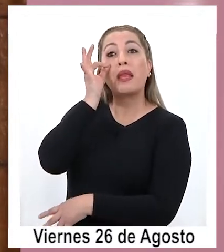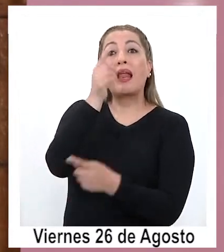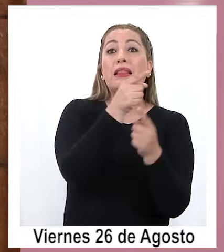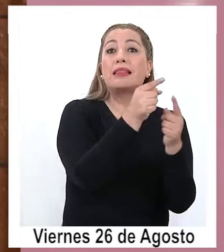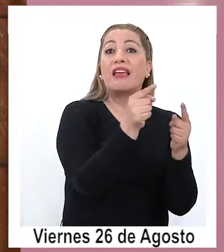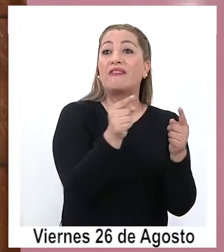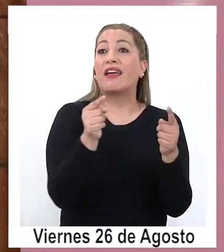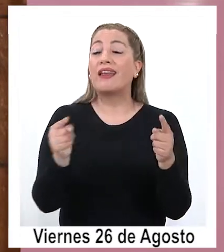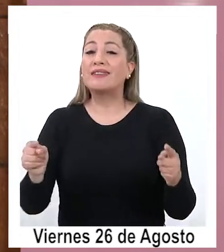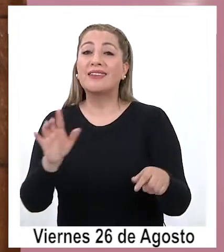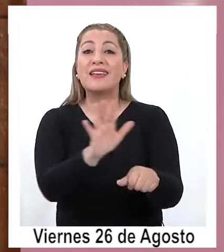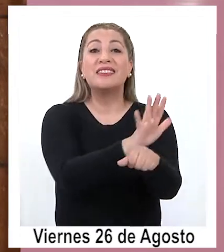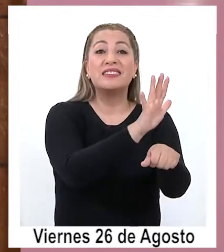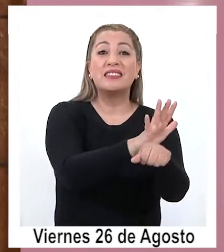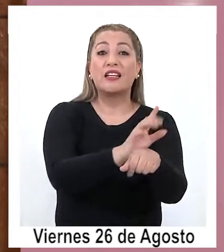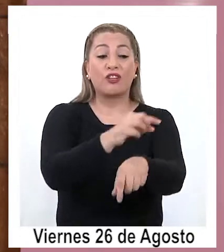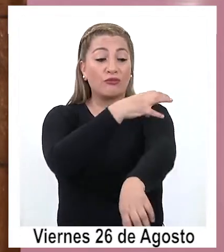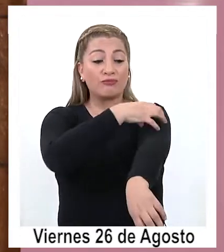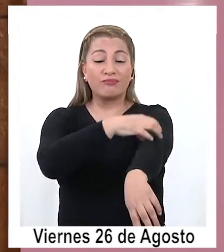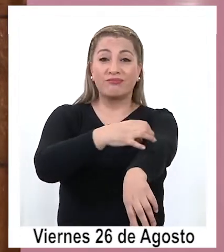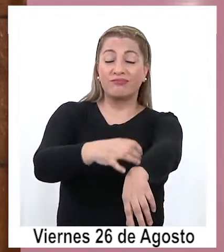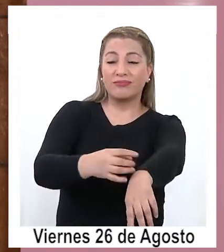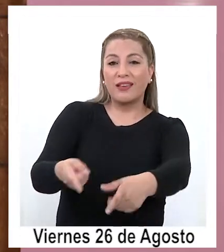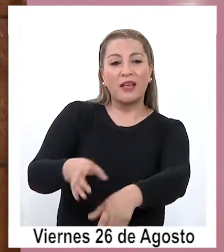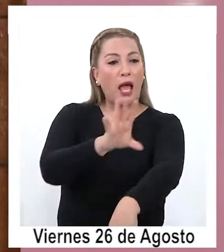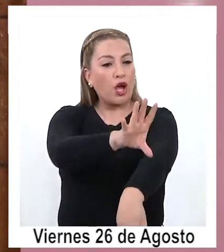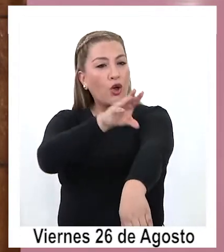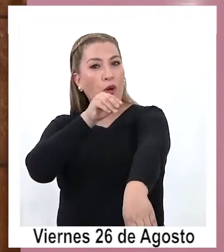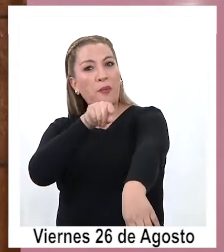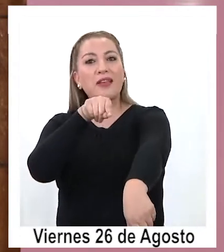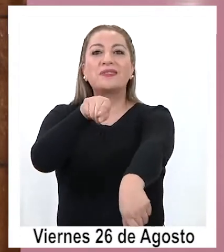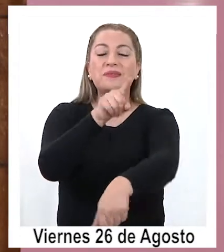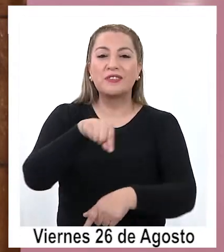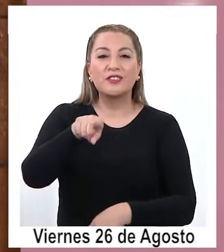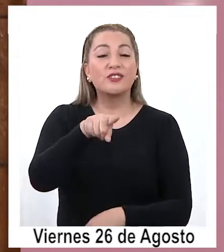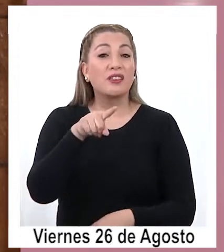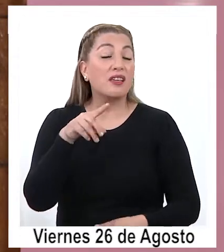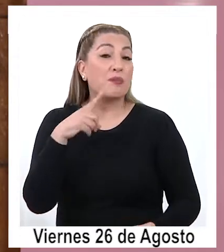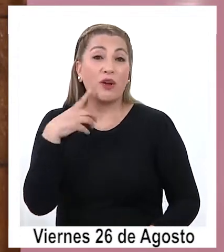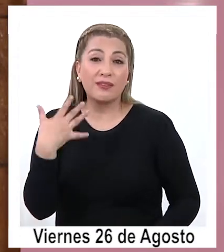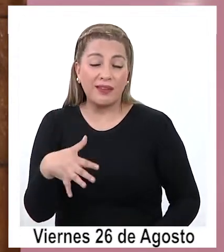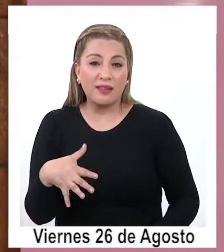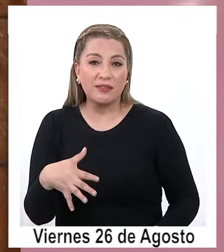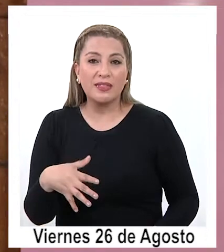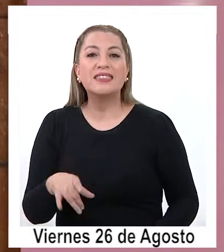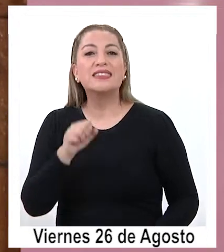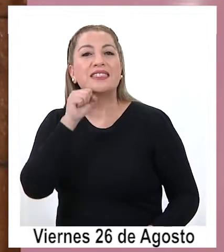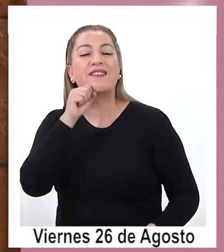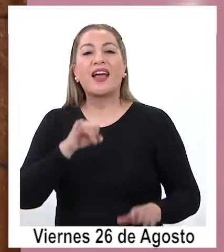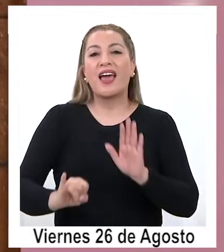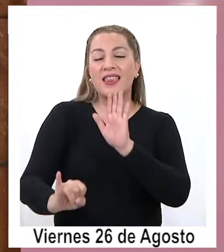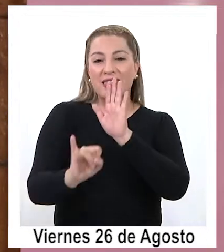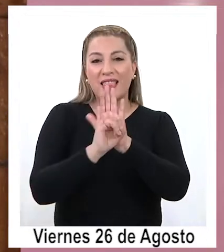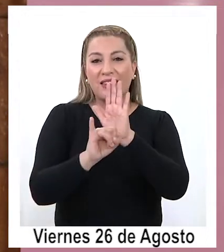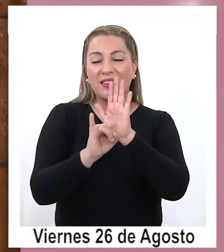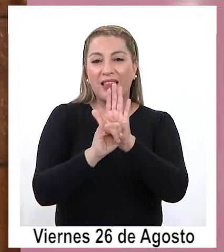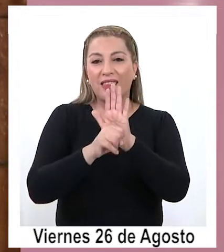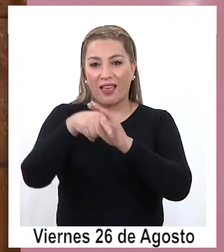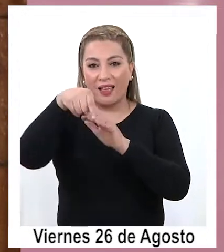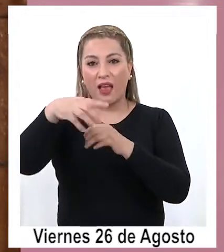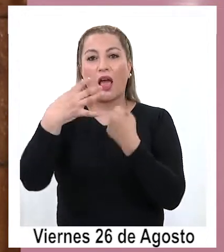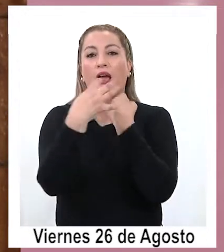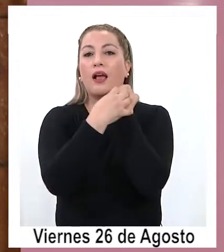distintos modelos de funcionamiento de un teatro y yo creo que lo más importante es que tengan las identidades de los territorios a los que